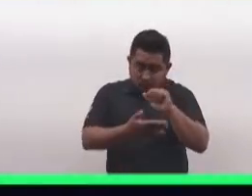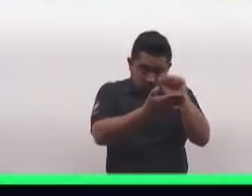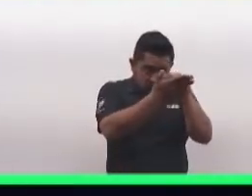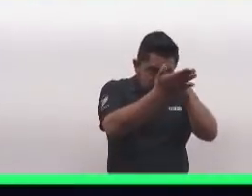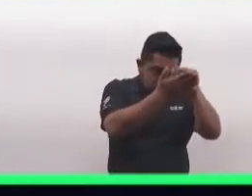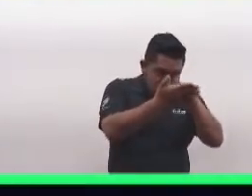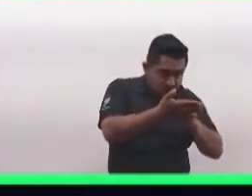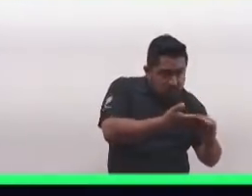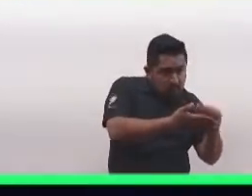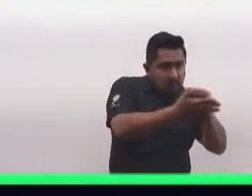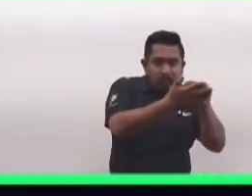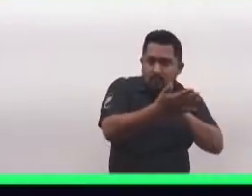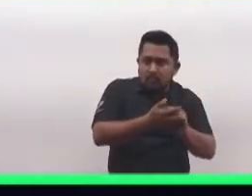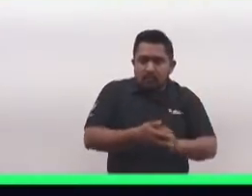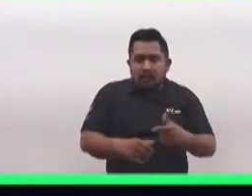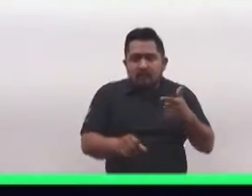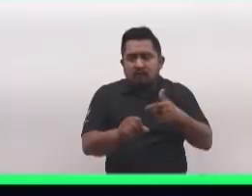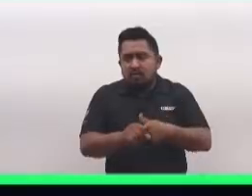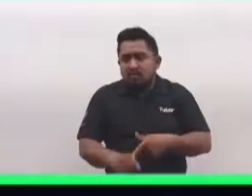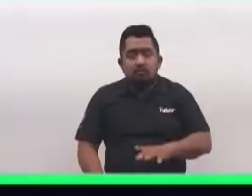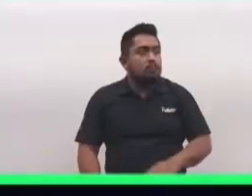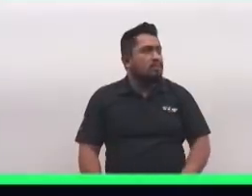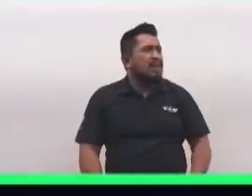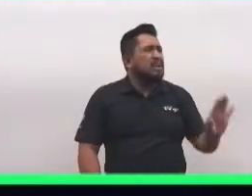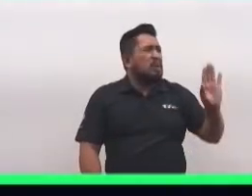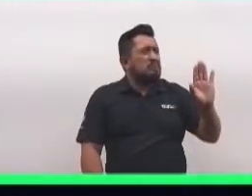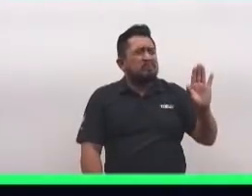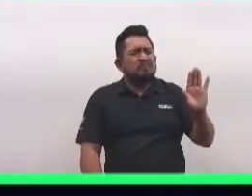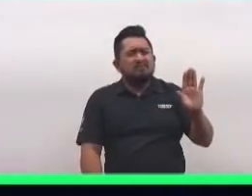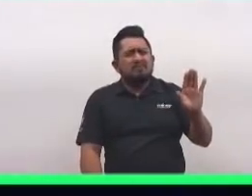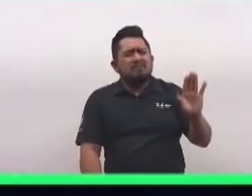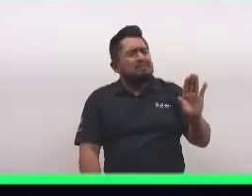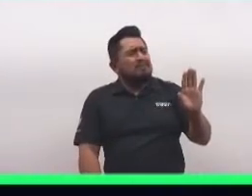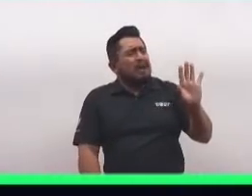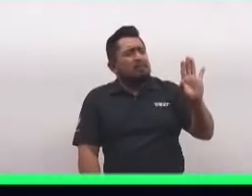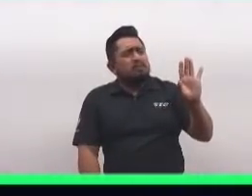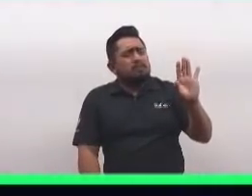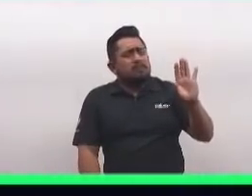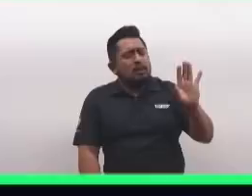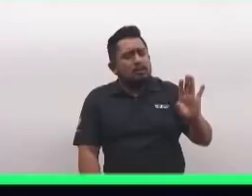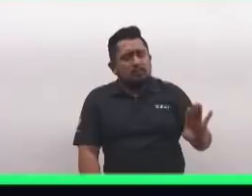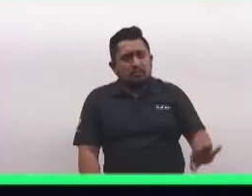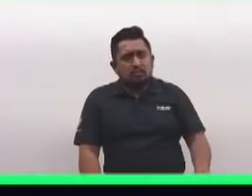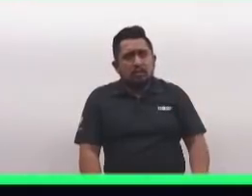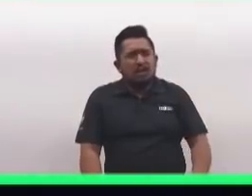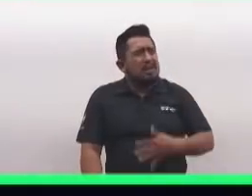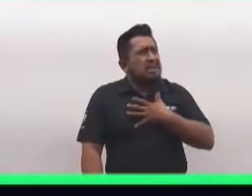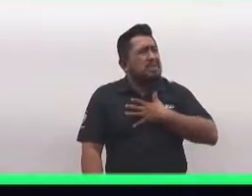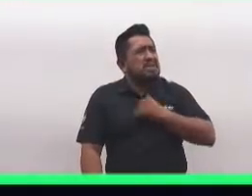y limpiarlo y te estamos dando yo no yo a mí no me gusta